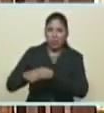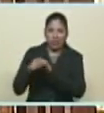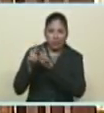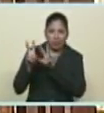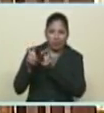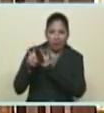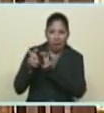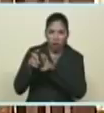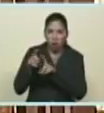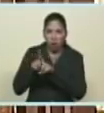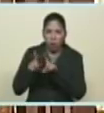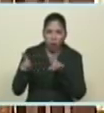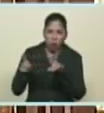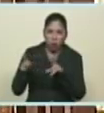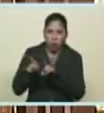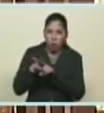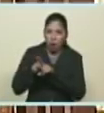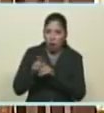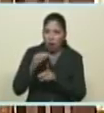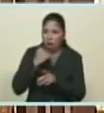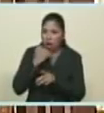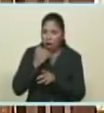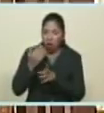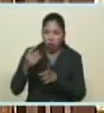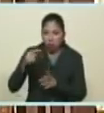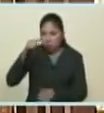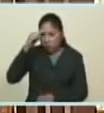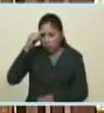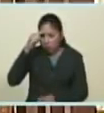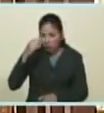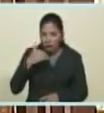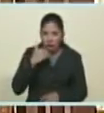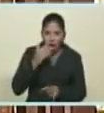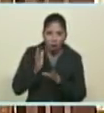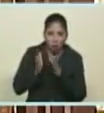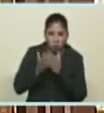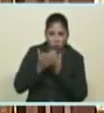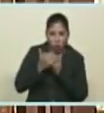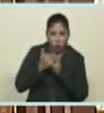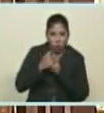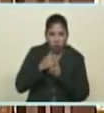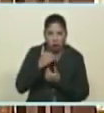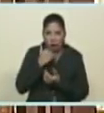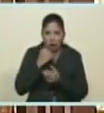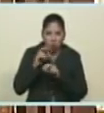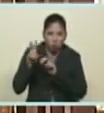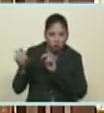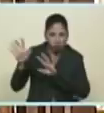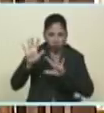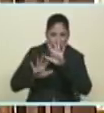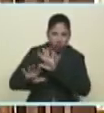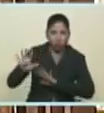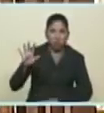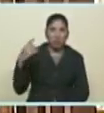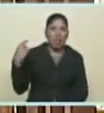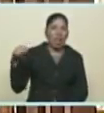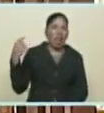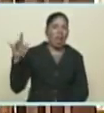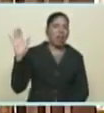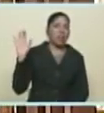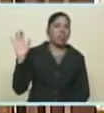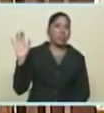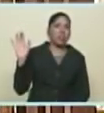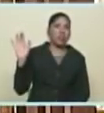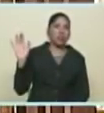guardado detrás de su personalidad. Siempre tiene una carta escondida, nunca juega las cartas sobre la mesa. Tiene algo en el